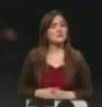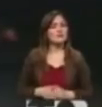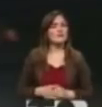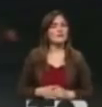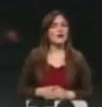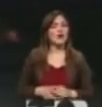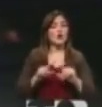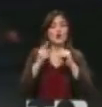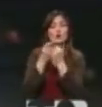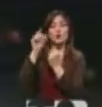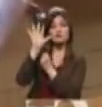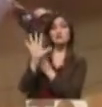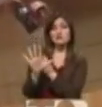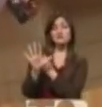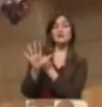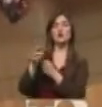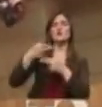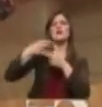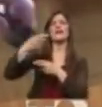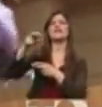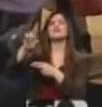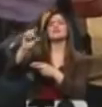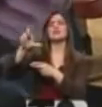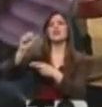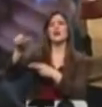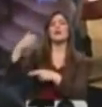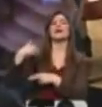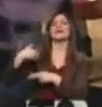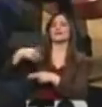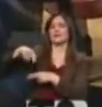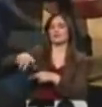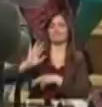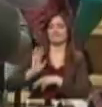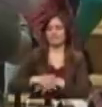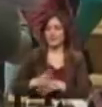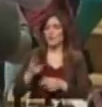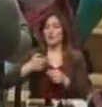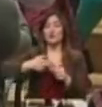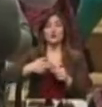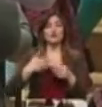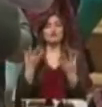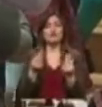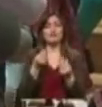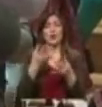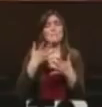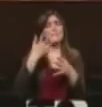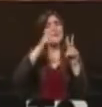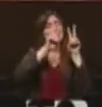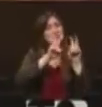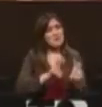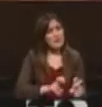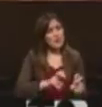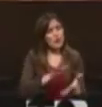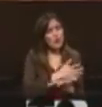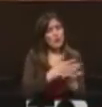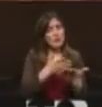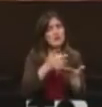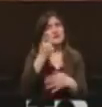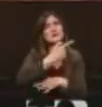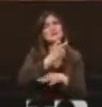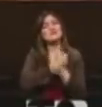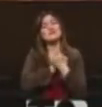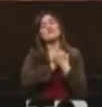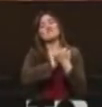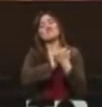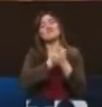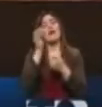El quinteto de tango La Grela es parte de este espectáculo que tendrá un gran repertorio. El día que me quieras, adiós Nonino,